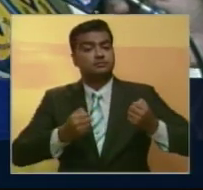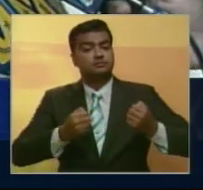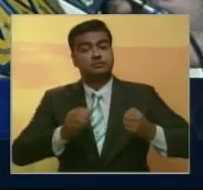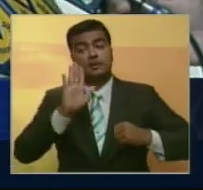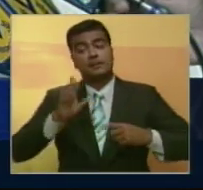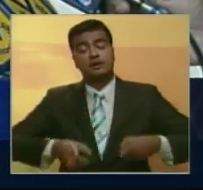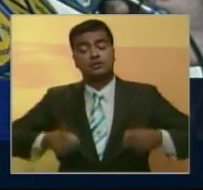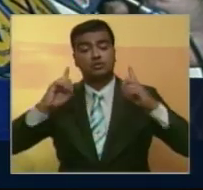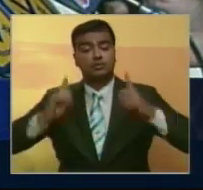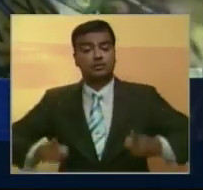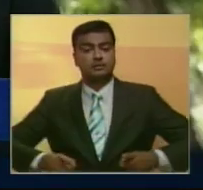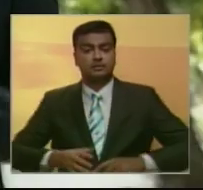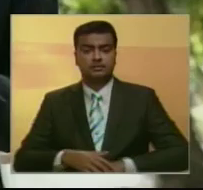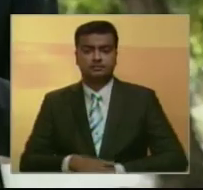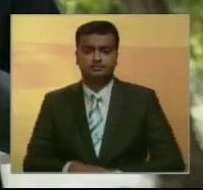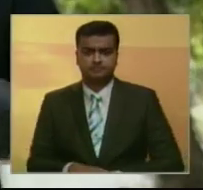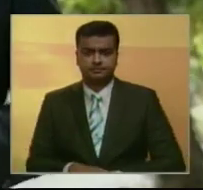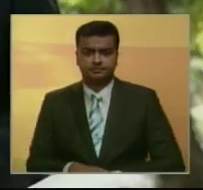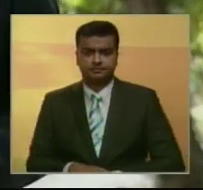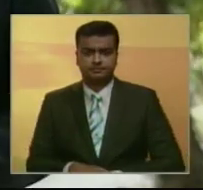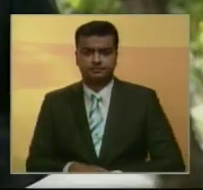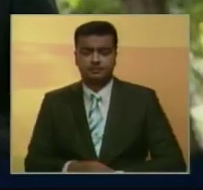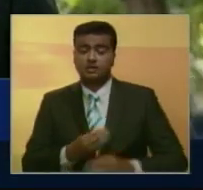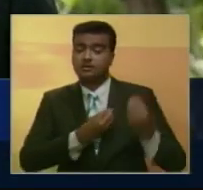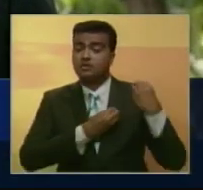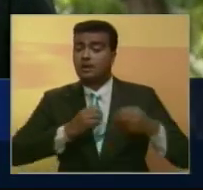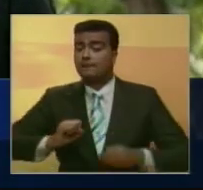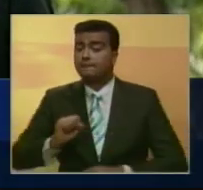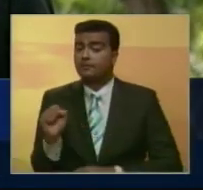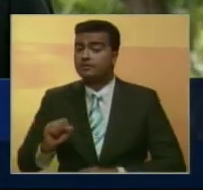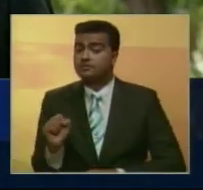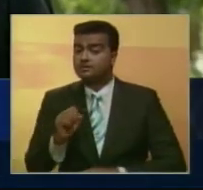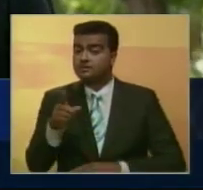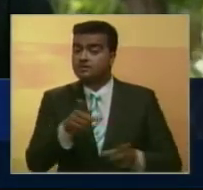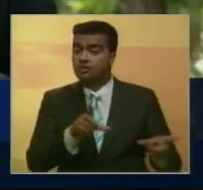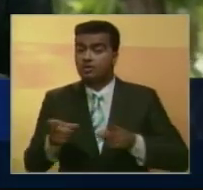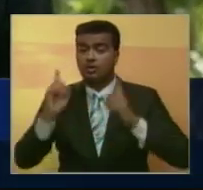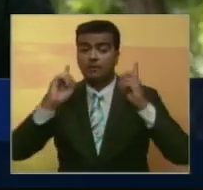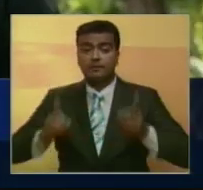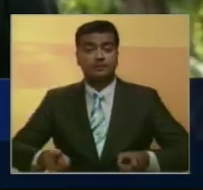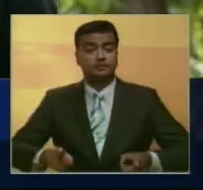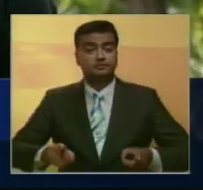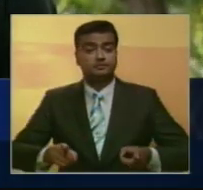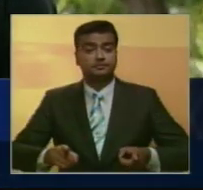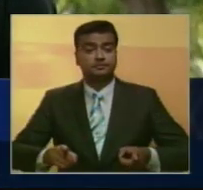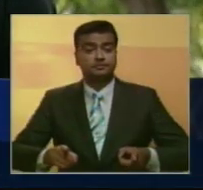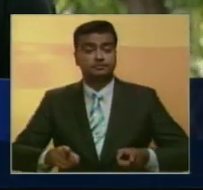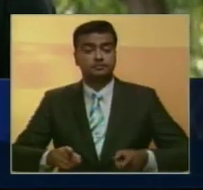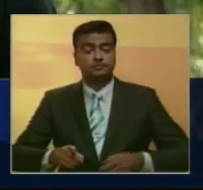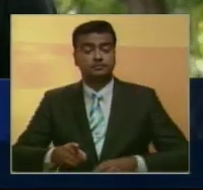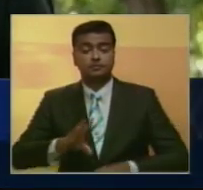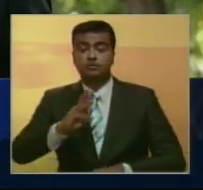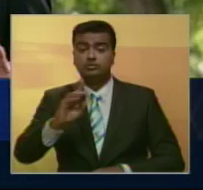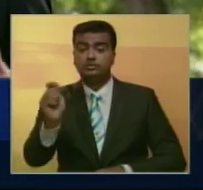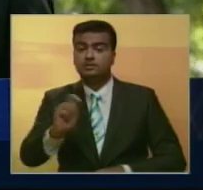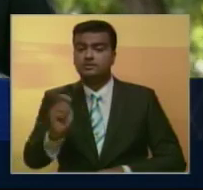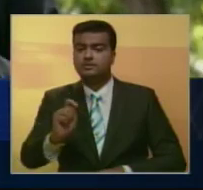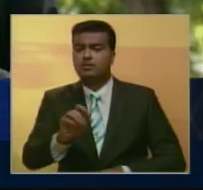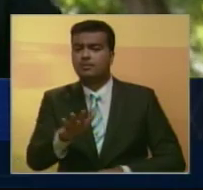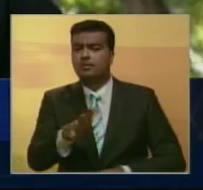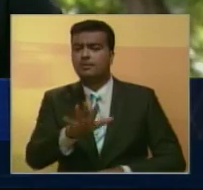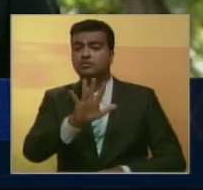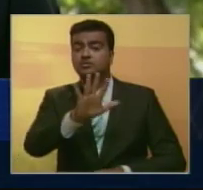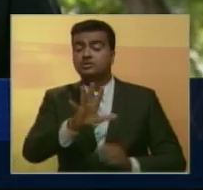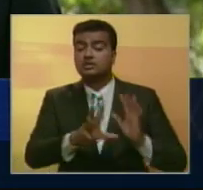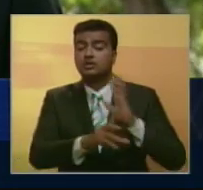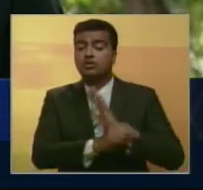en la autopista a agarrar pasajeros. Según el director de la Policía Municipal, en ese tramo de la autopista se han registrado en los últimos 6 meses al menos